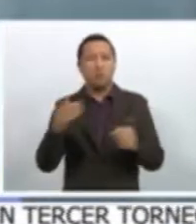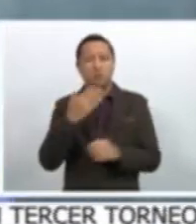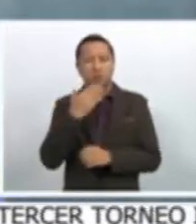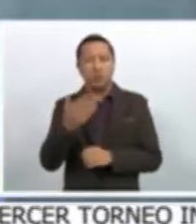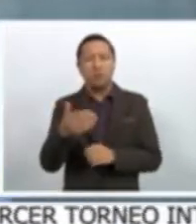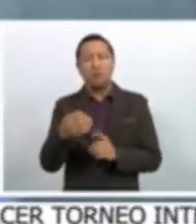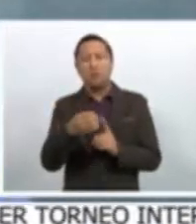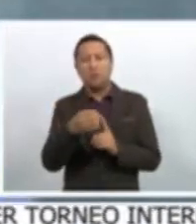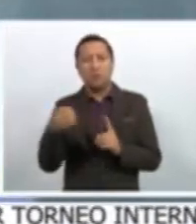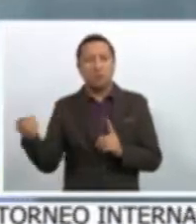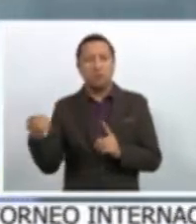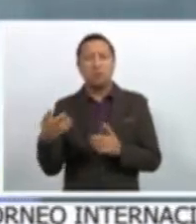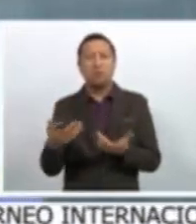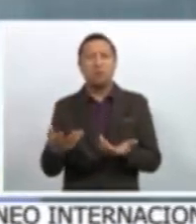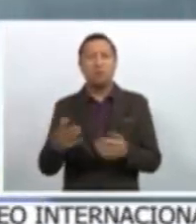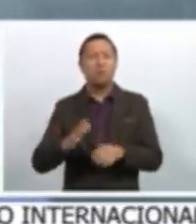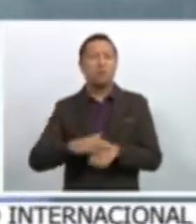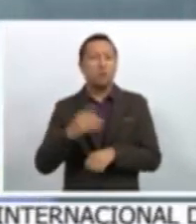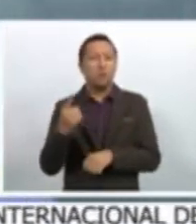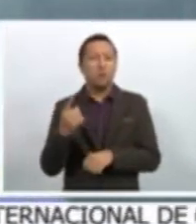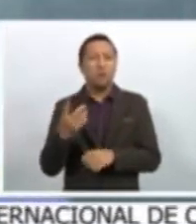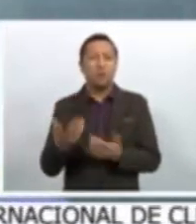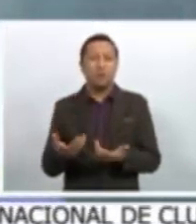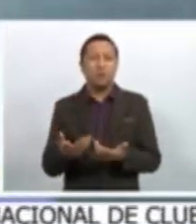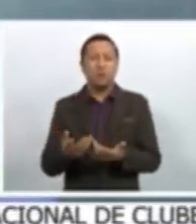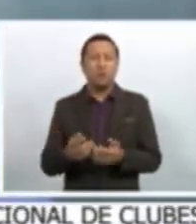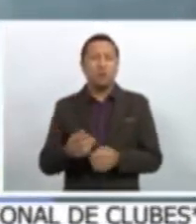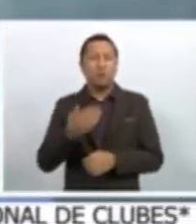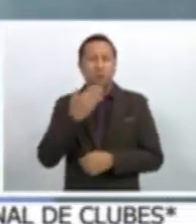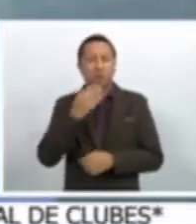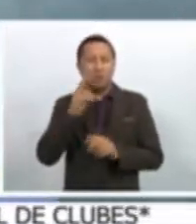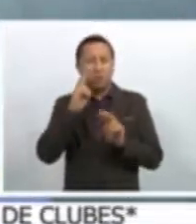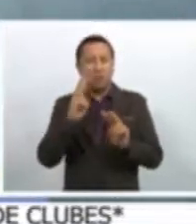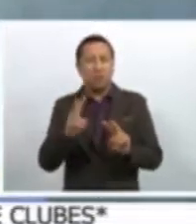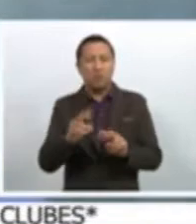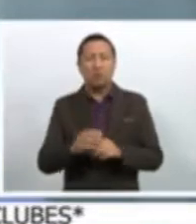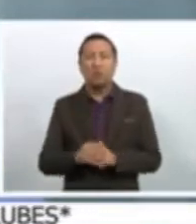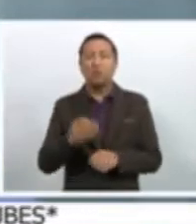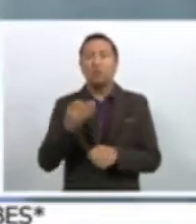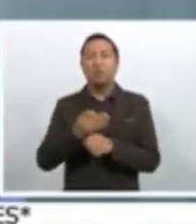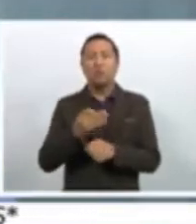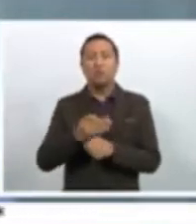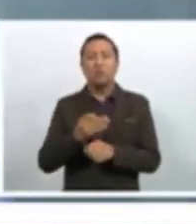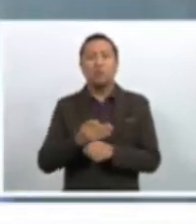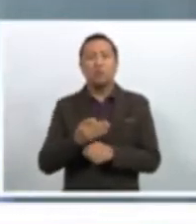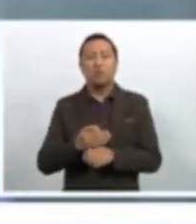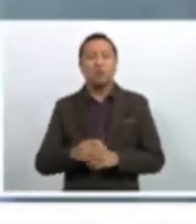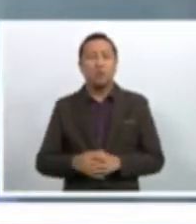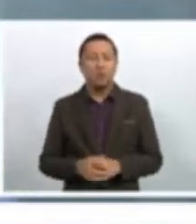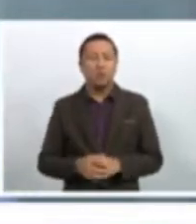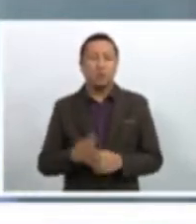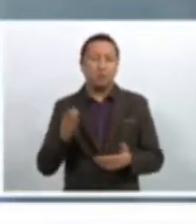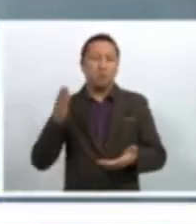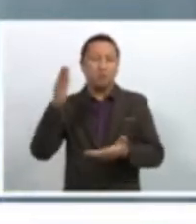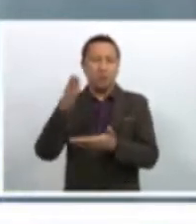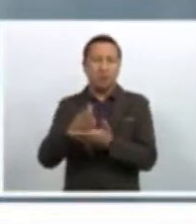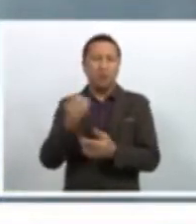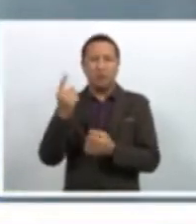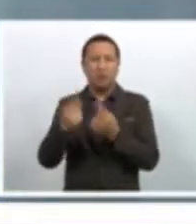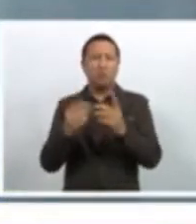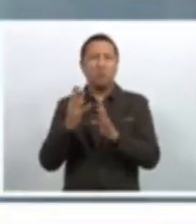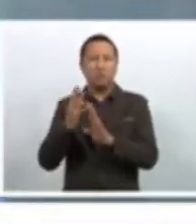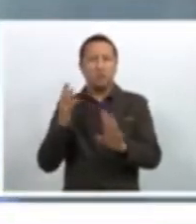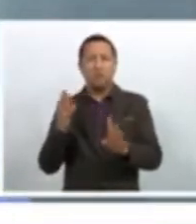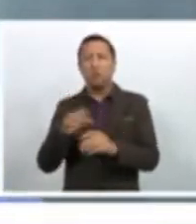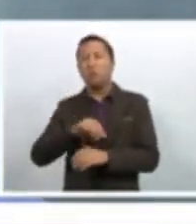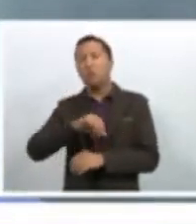ya está adentro. Y pues sí, estoy viendo de que sí, ya lo de que, y lo que tienen es de que lo que van a aventar ellos lo ponen en una fila y lo que van en ejecutivo